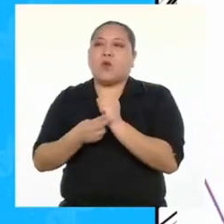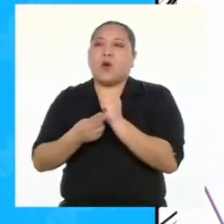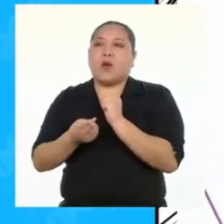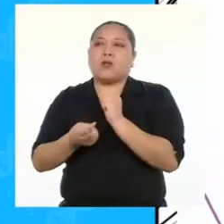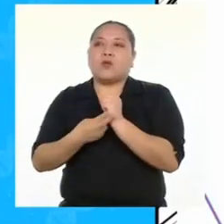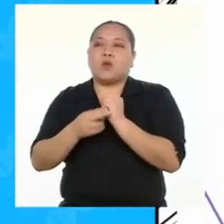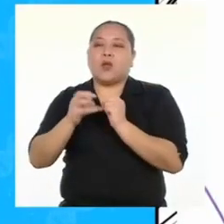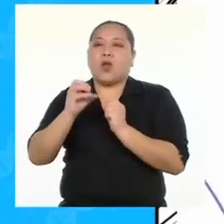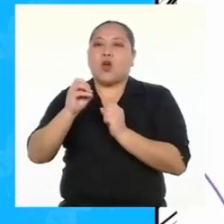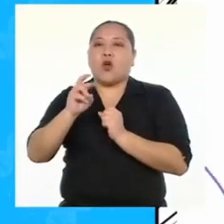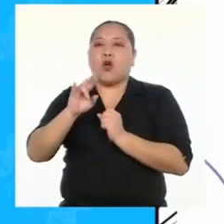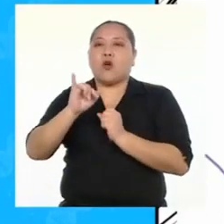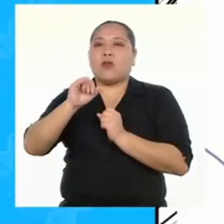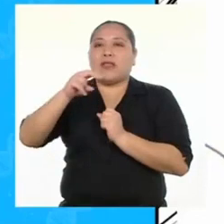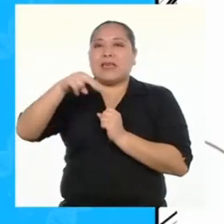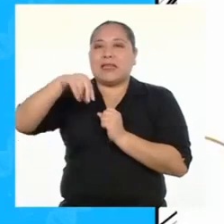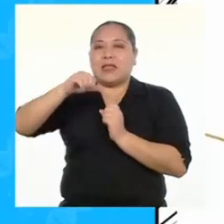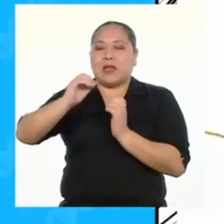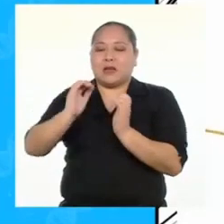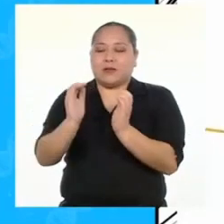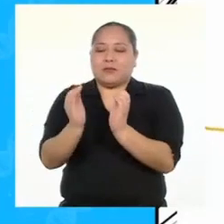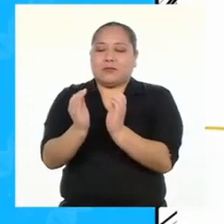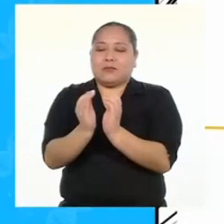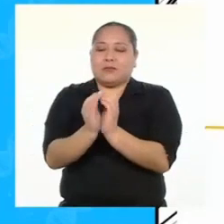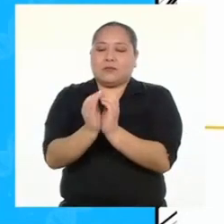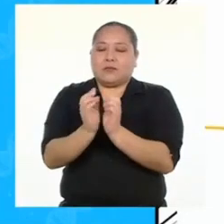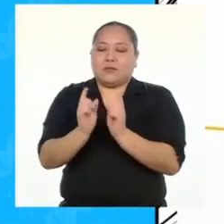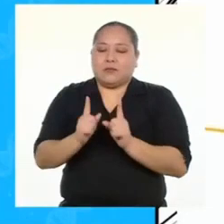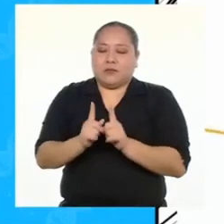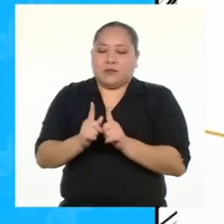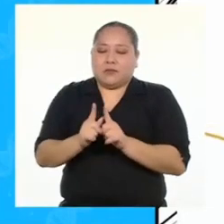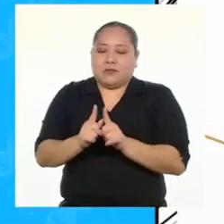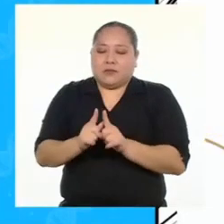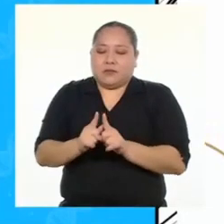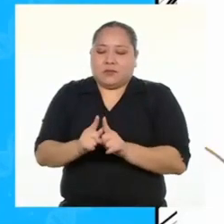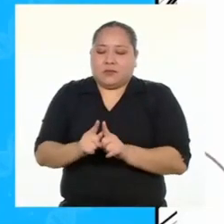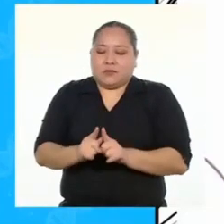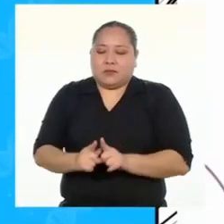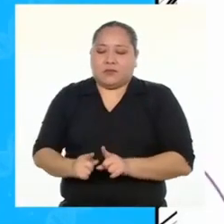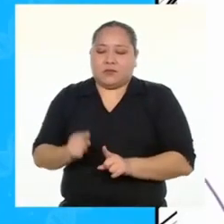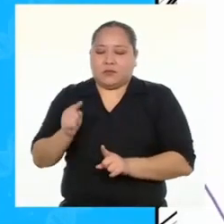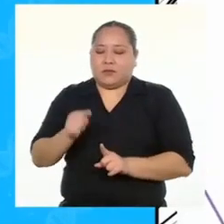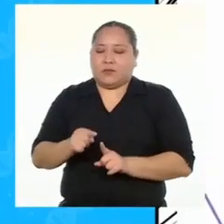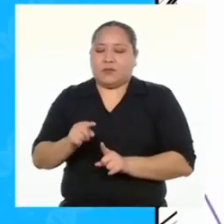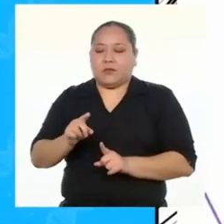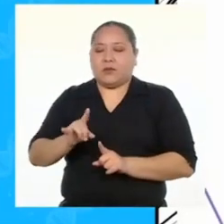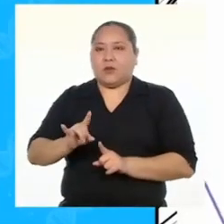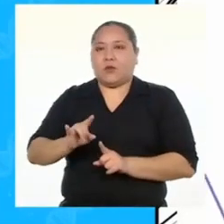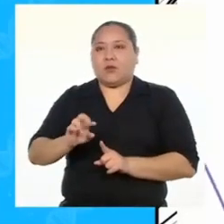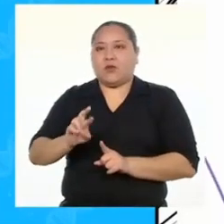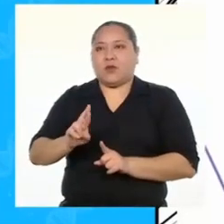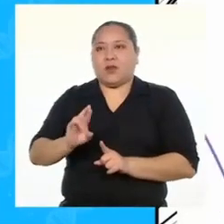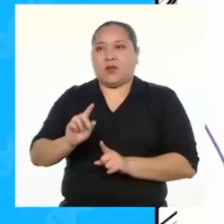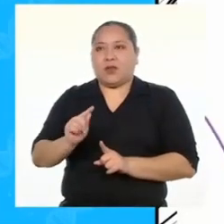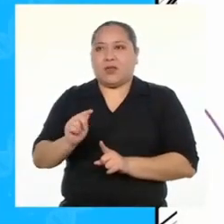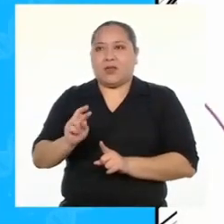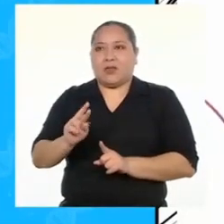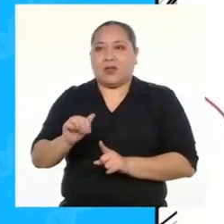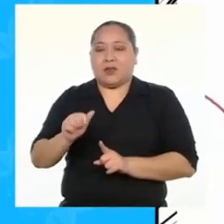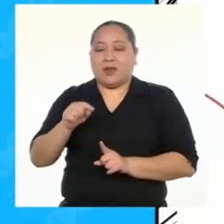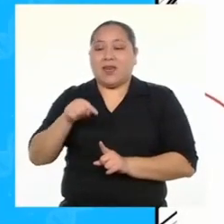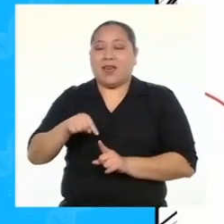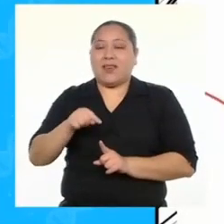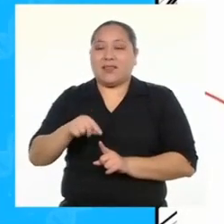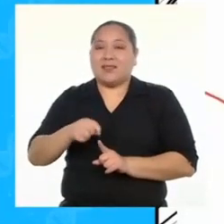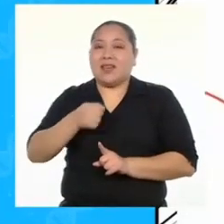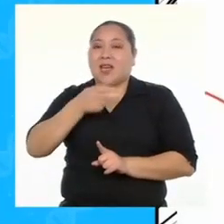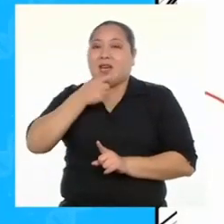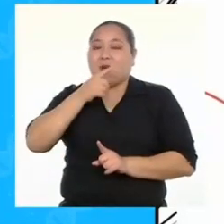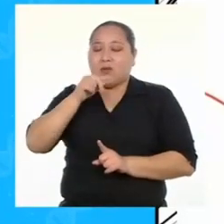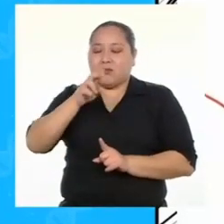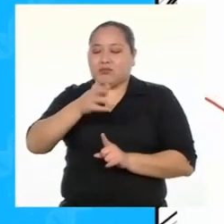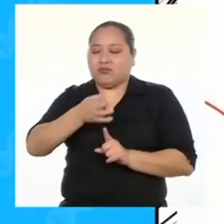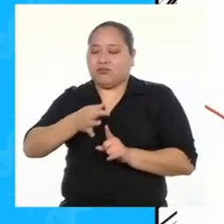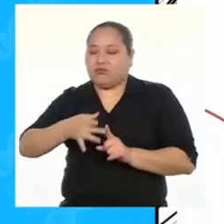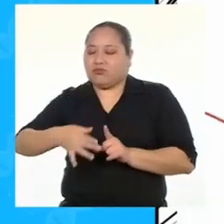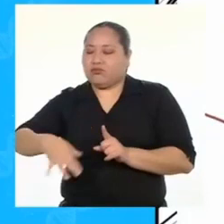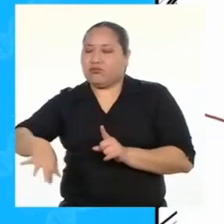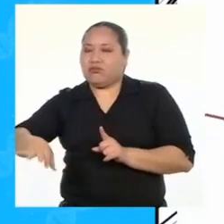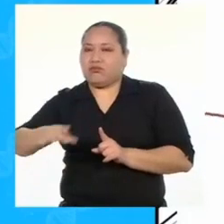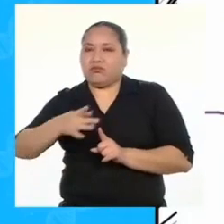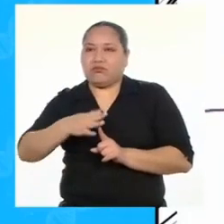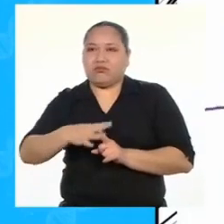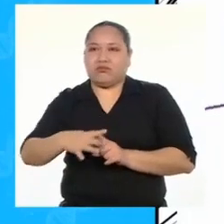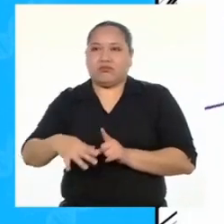la orina. De la vejiga nace un conducto, la uretra, que es por donde sale la orina hacia el